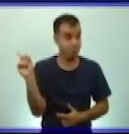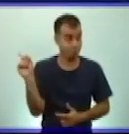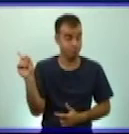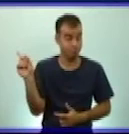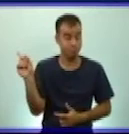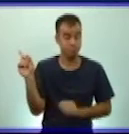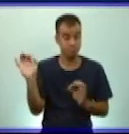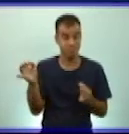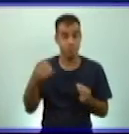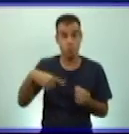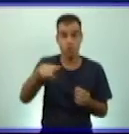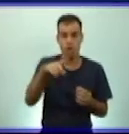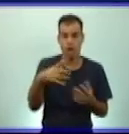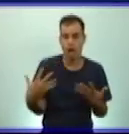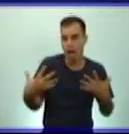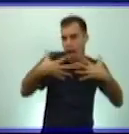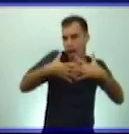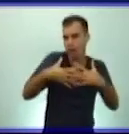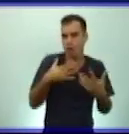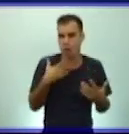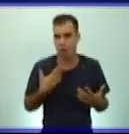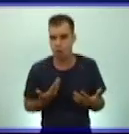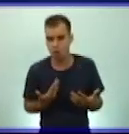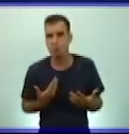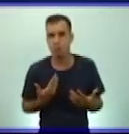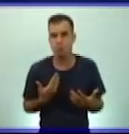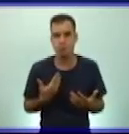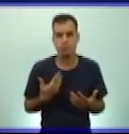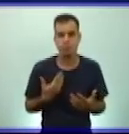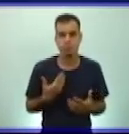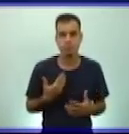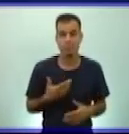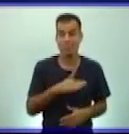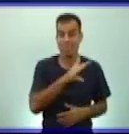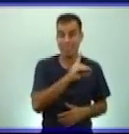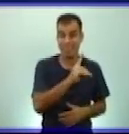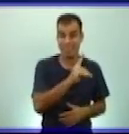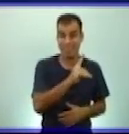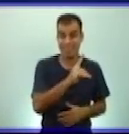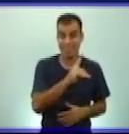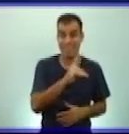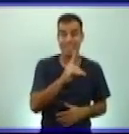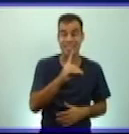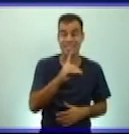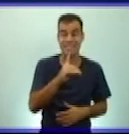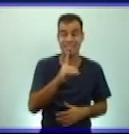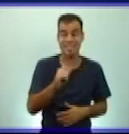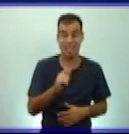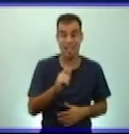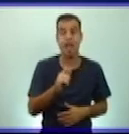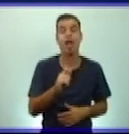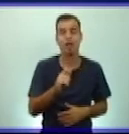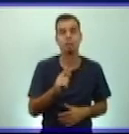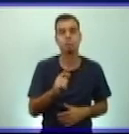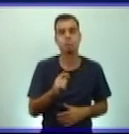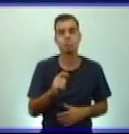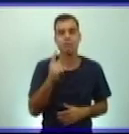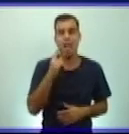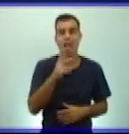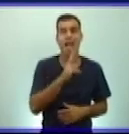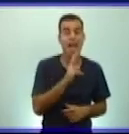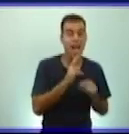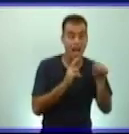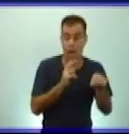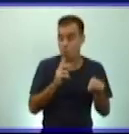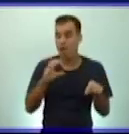que establecer una relación entre la variación de temperatura del agua y la variación de la temperatura del